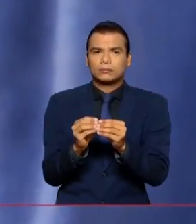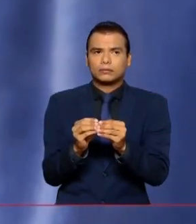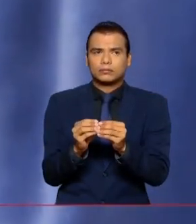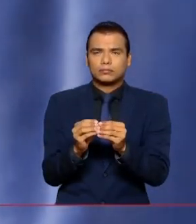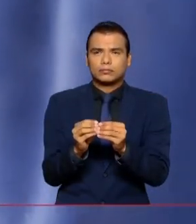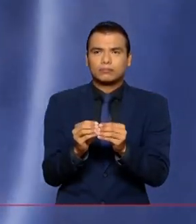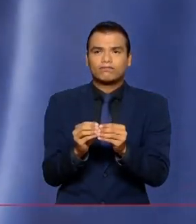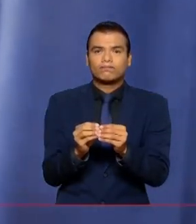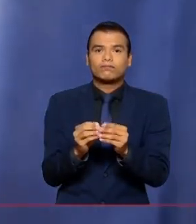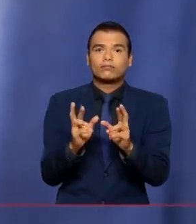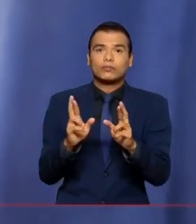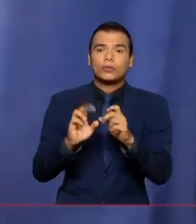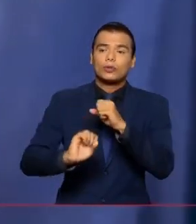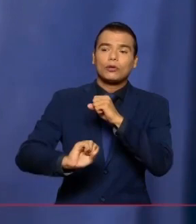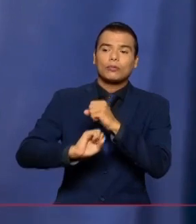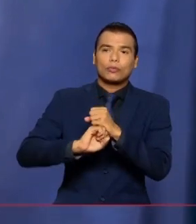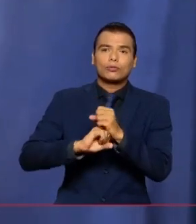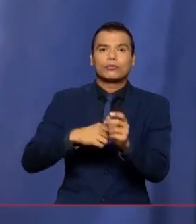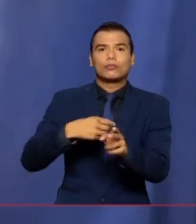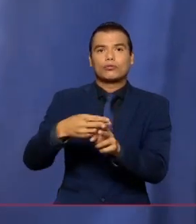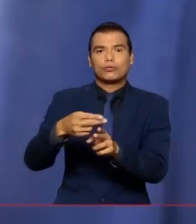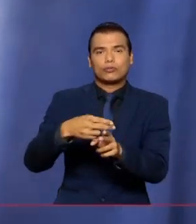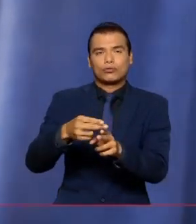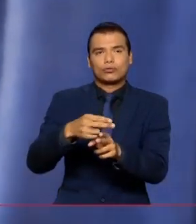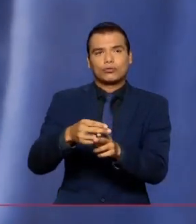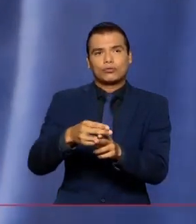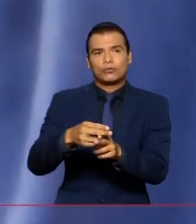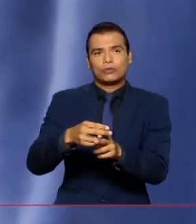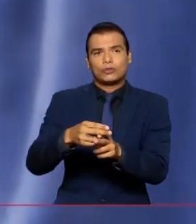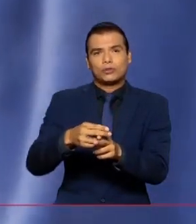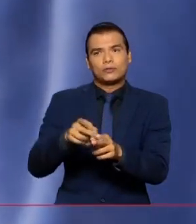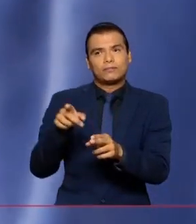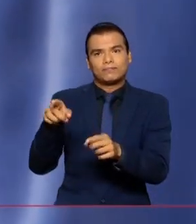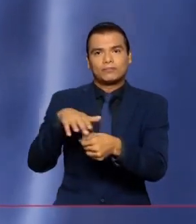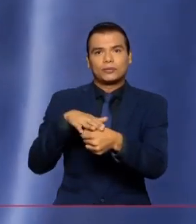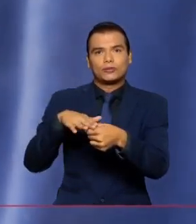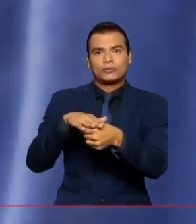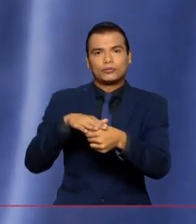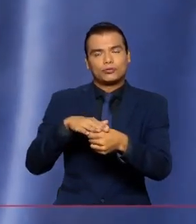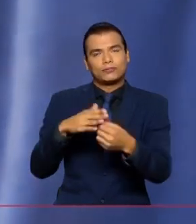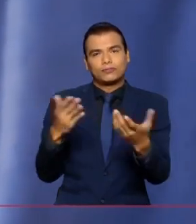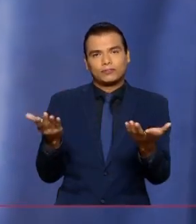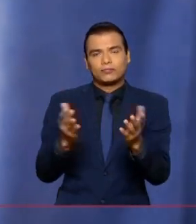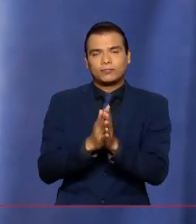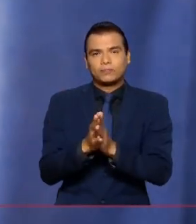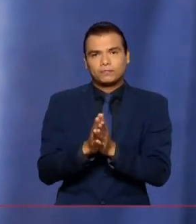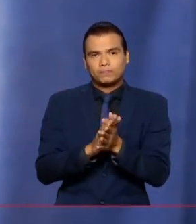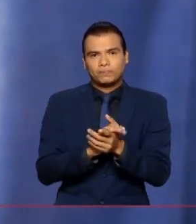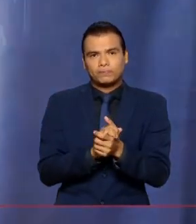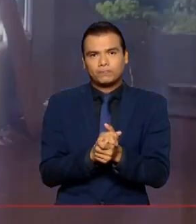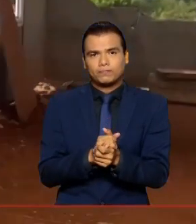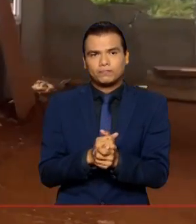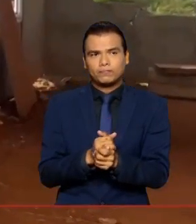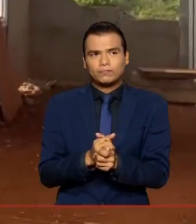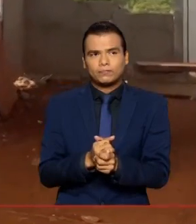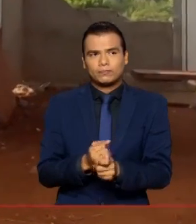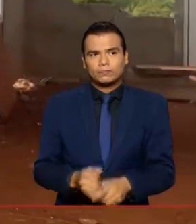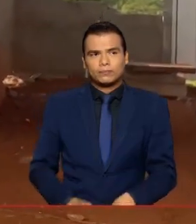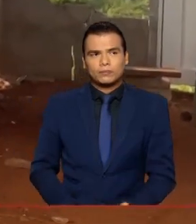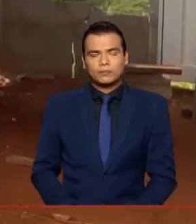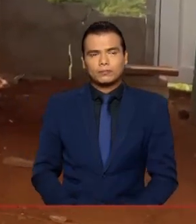brinden apoyo, que estén permanentemente vigilando y también cumpliendo sus funciones.